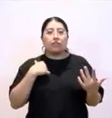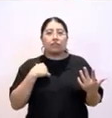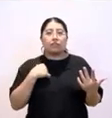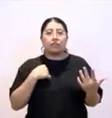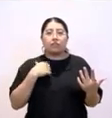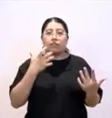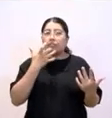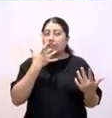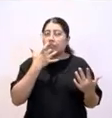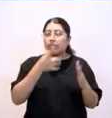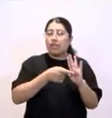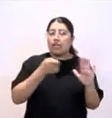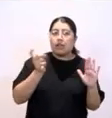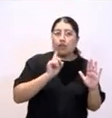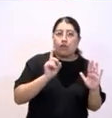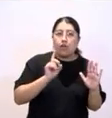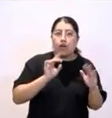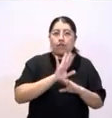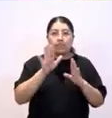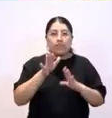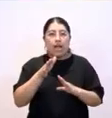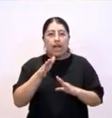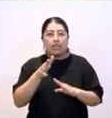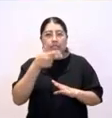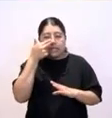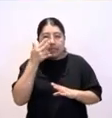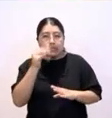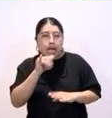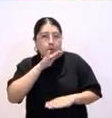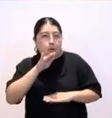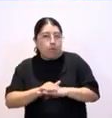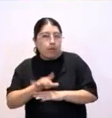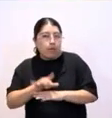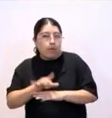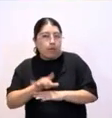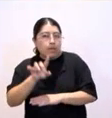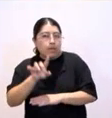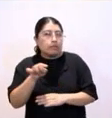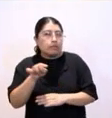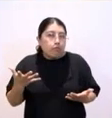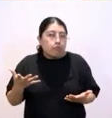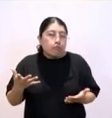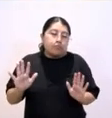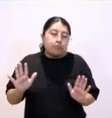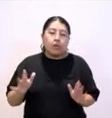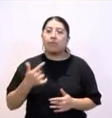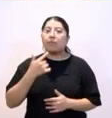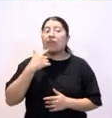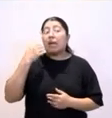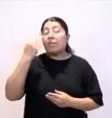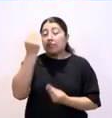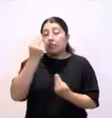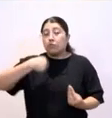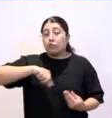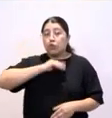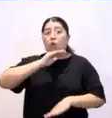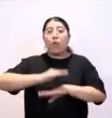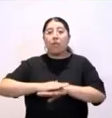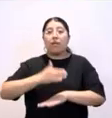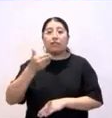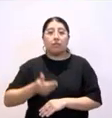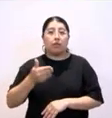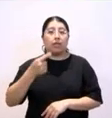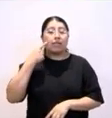van a derogar es que tienen intención de cumplirla. En ese sentido, creemos que es importante el cumplimiento y, sobre todo, visibilizar